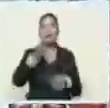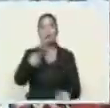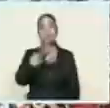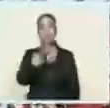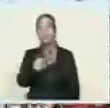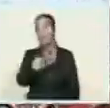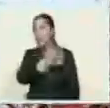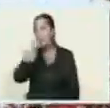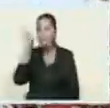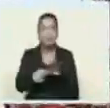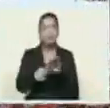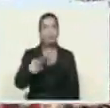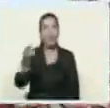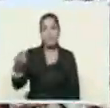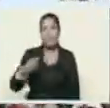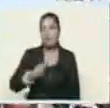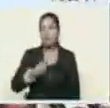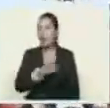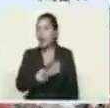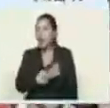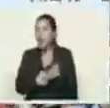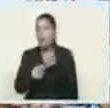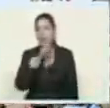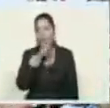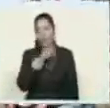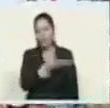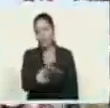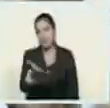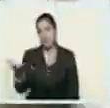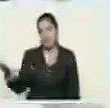100% pensiones en amor